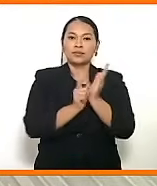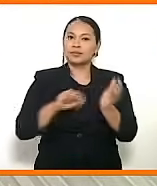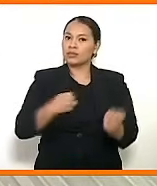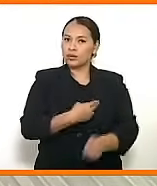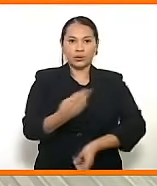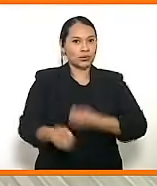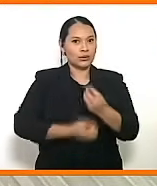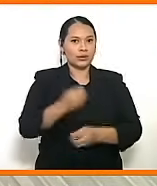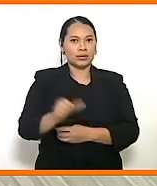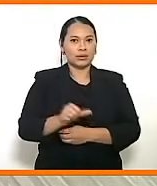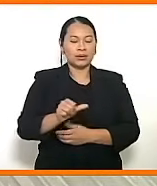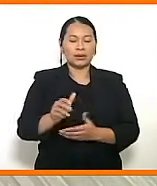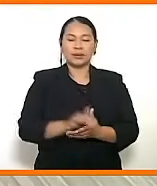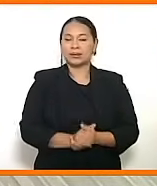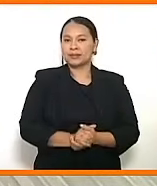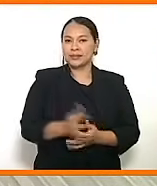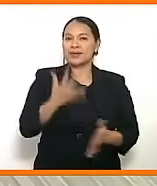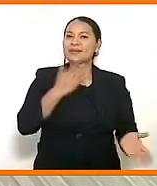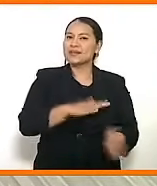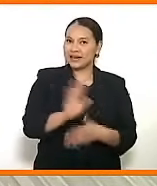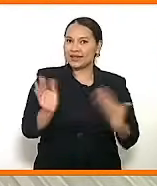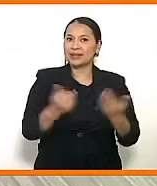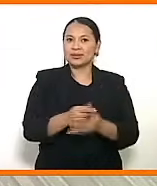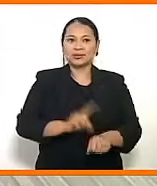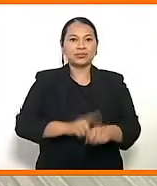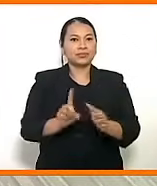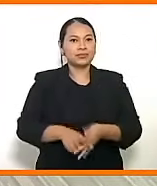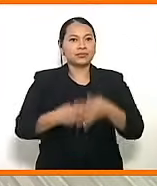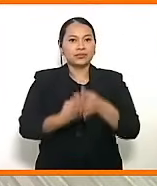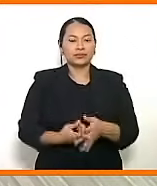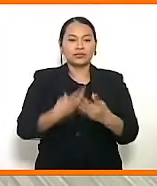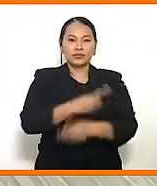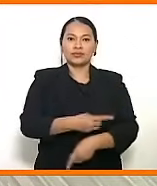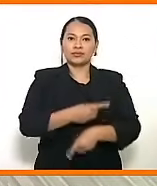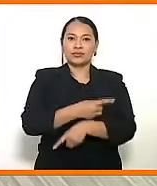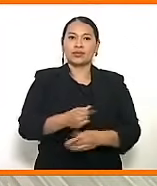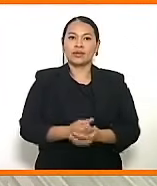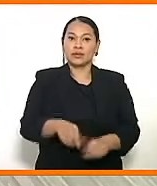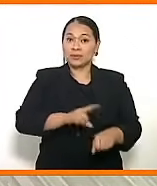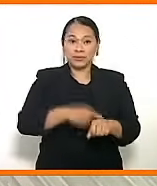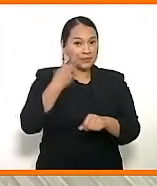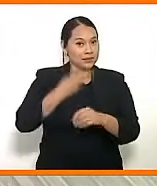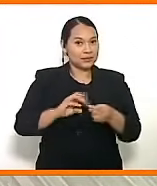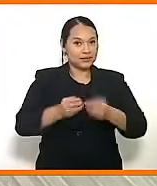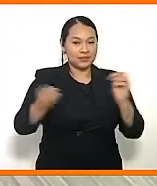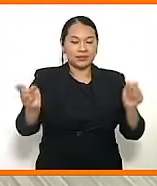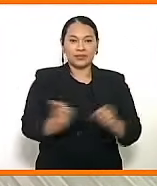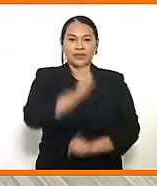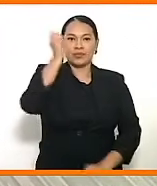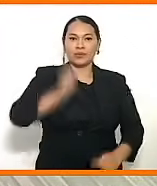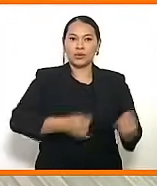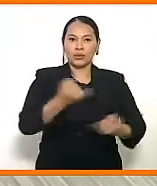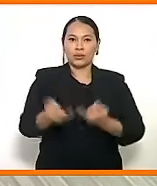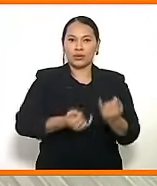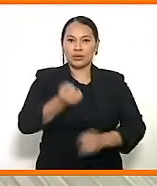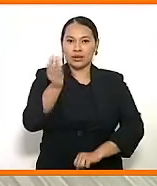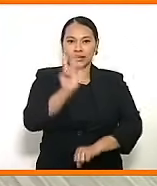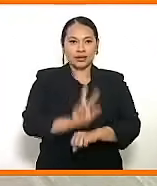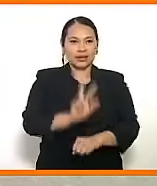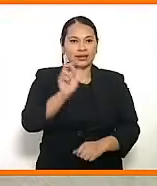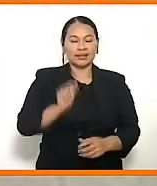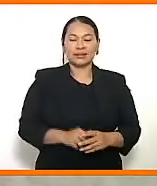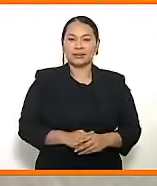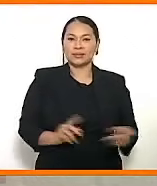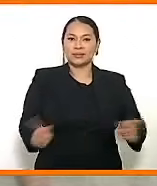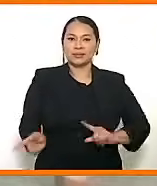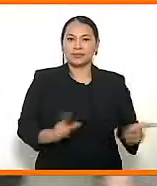día. Te deseamos muchísima suerte porque damos inicio a nuestra diversión y Abby será la encargada de darte a conocer el número ganador para jugar. Así es, espero que estés listo porque